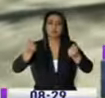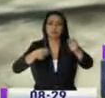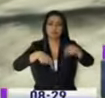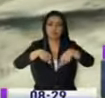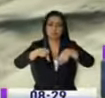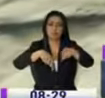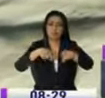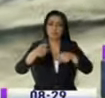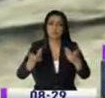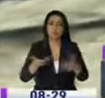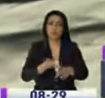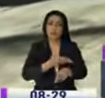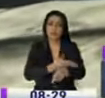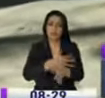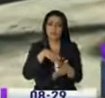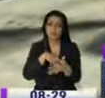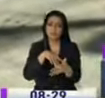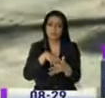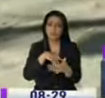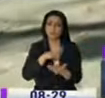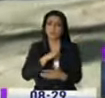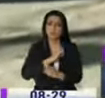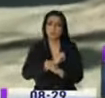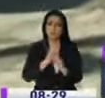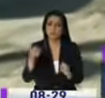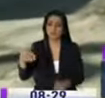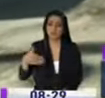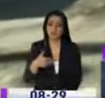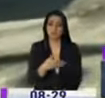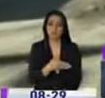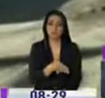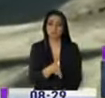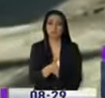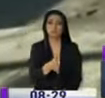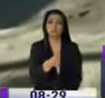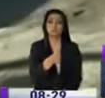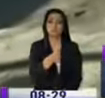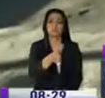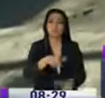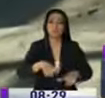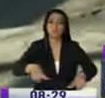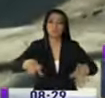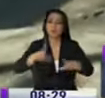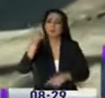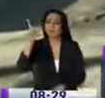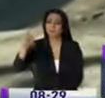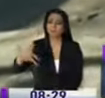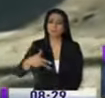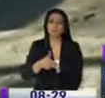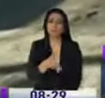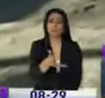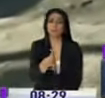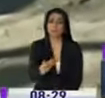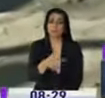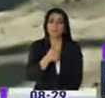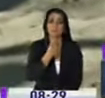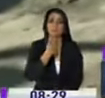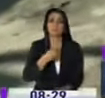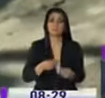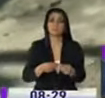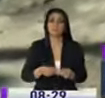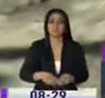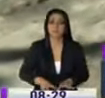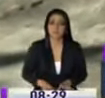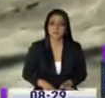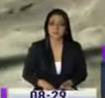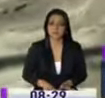hacer el giro por los lugares donde se ha tomado la decisión del recorrido. Aquí hay un perjuicio.